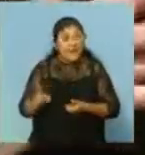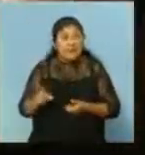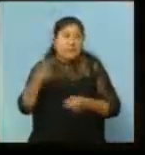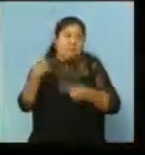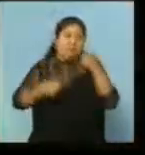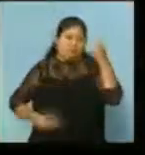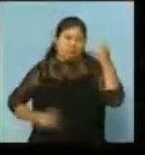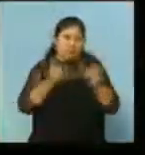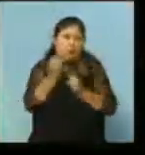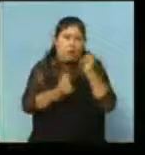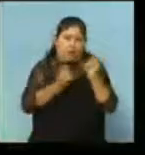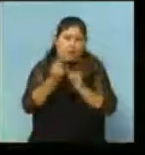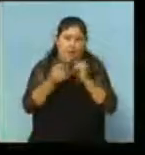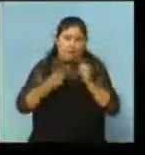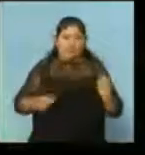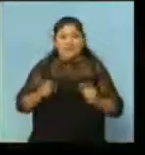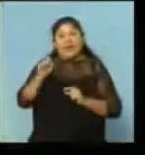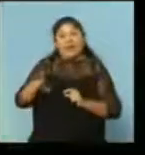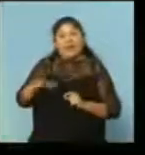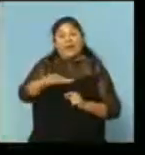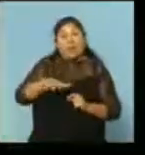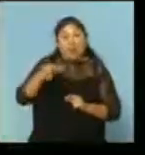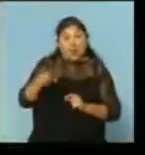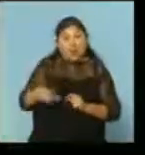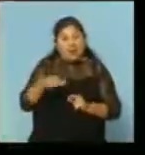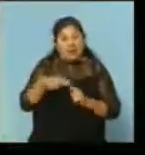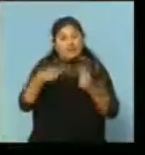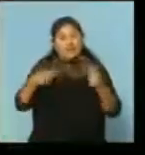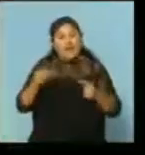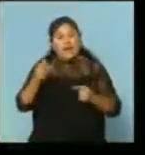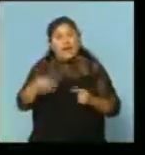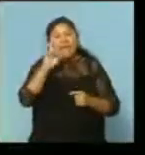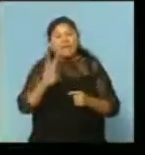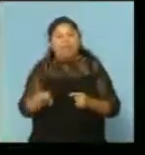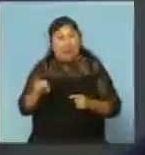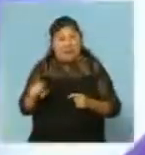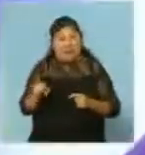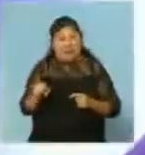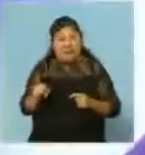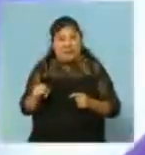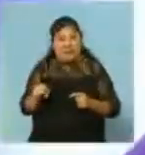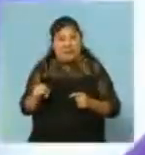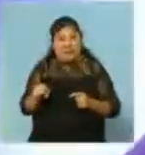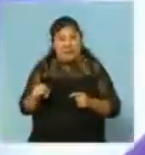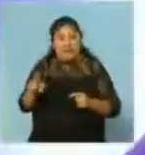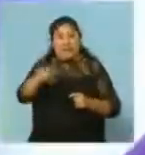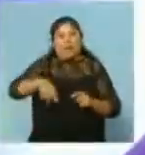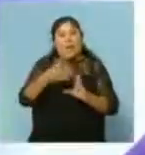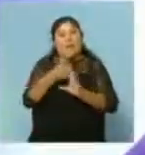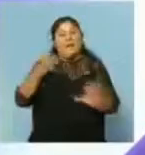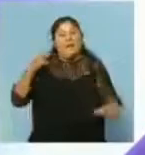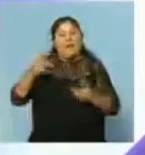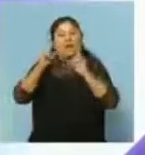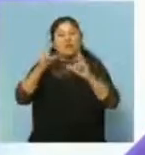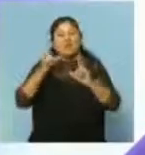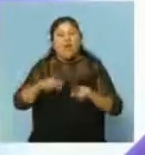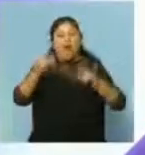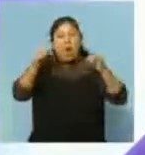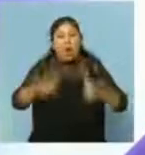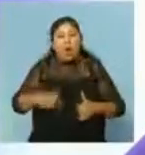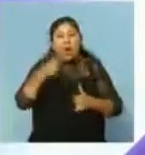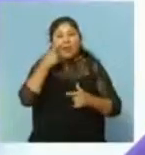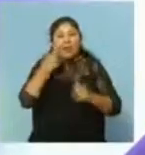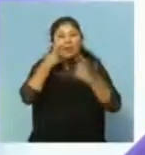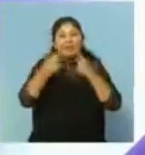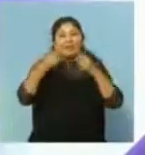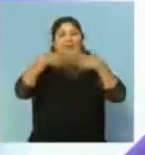Omar, en este lugar, donde, como vemos, son docentes que se han enterado en la jornada de hoy, a primeras